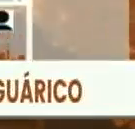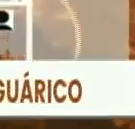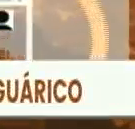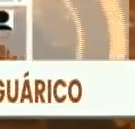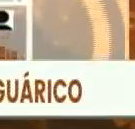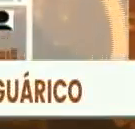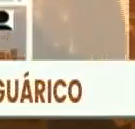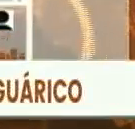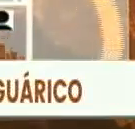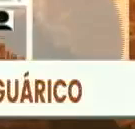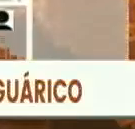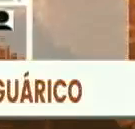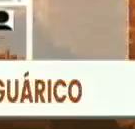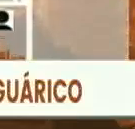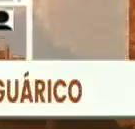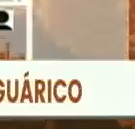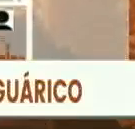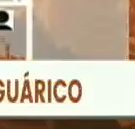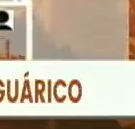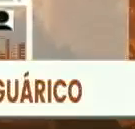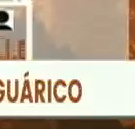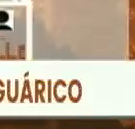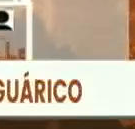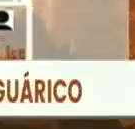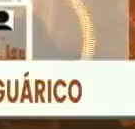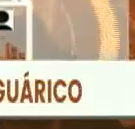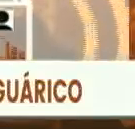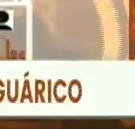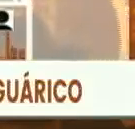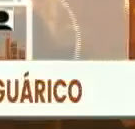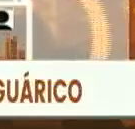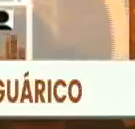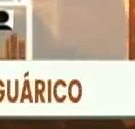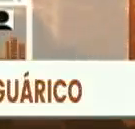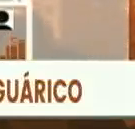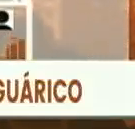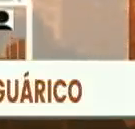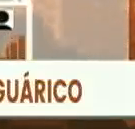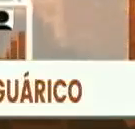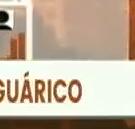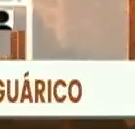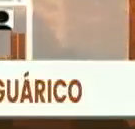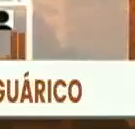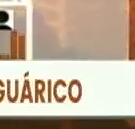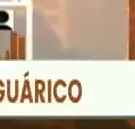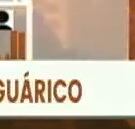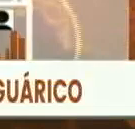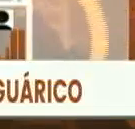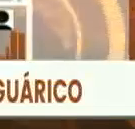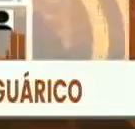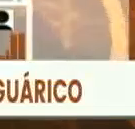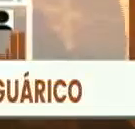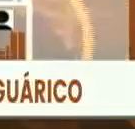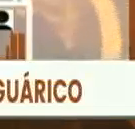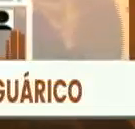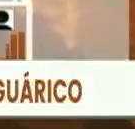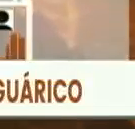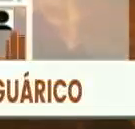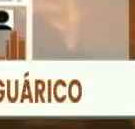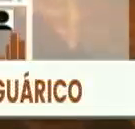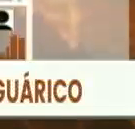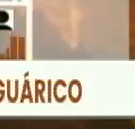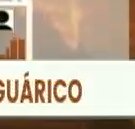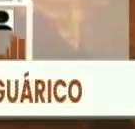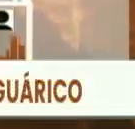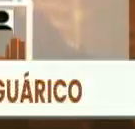guárico como todos sabemos no solo tiene de límites a ocho estados sino también que limita con